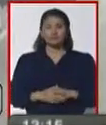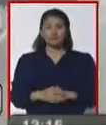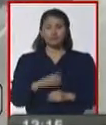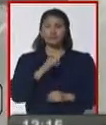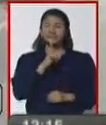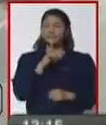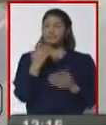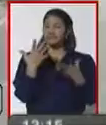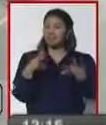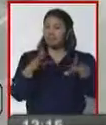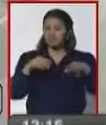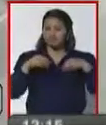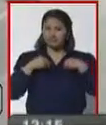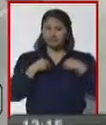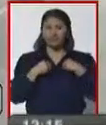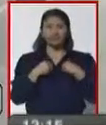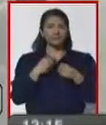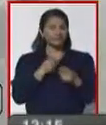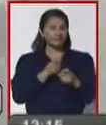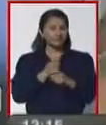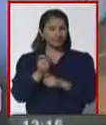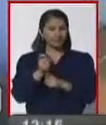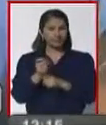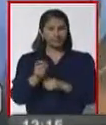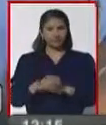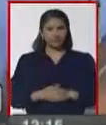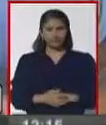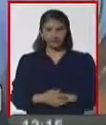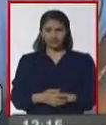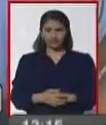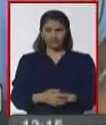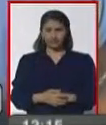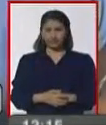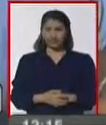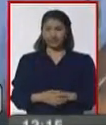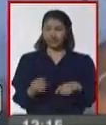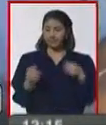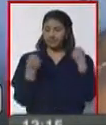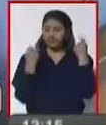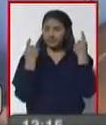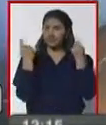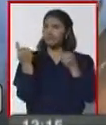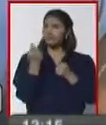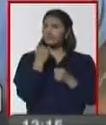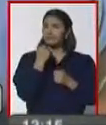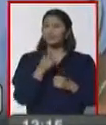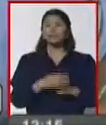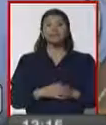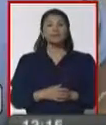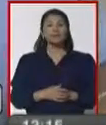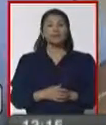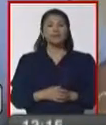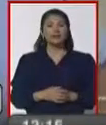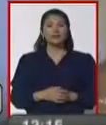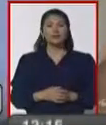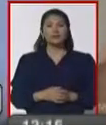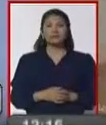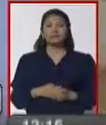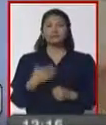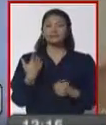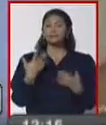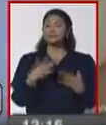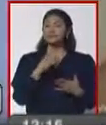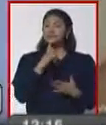asegurados rechazan la medida, ya que se ven perjudicados. Bueno, no me sorprende eso, siempre somos mal atendidos. Pues. Yo soy